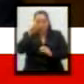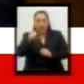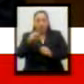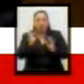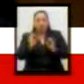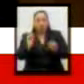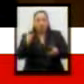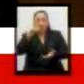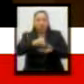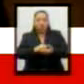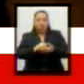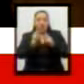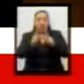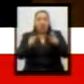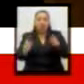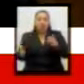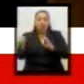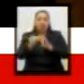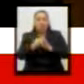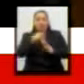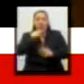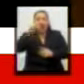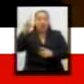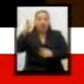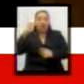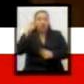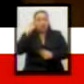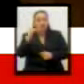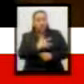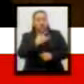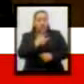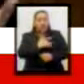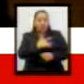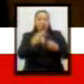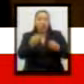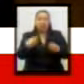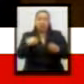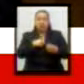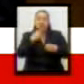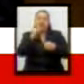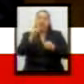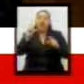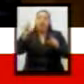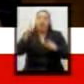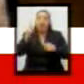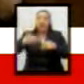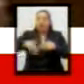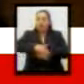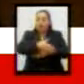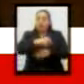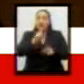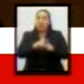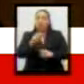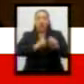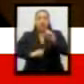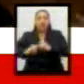un lenguaje inclusivo para que las lideresas también se sientan apeladas. Cómo no solo convocar a líderes barriales, sino también a organizaciones sociales,